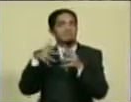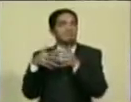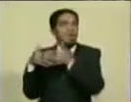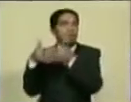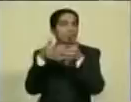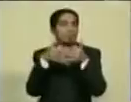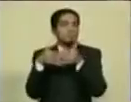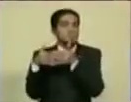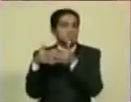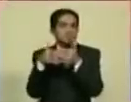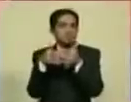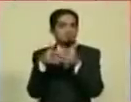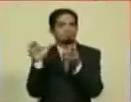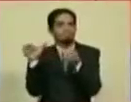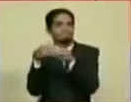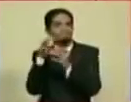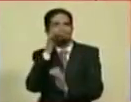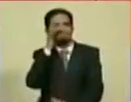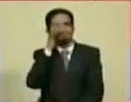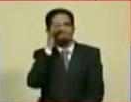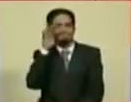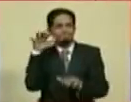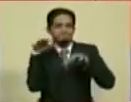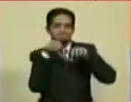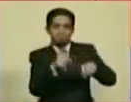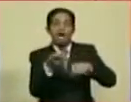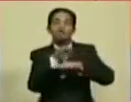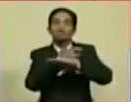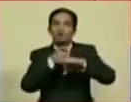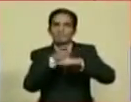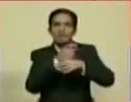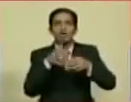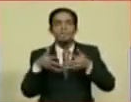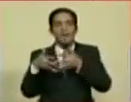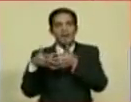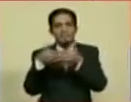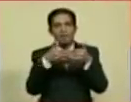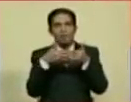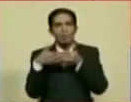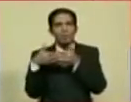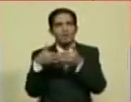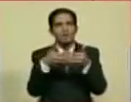el imperialismo norteamericano, lo tenemos que decir, el gobierno de los Estados Unidos